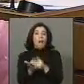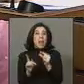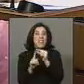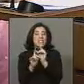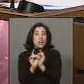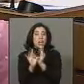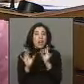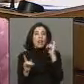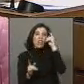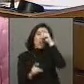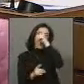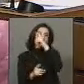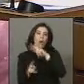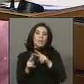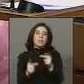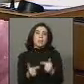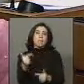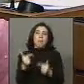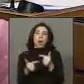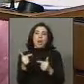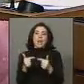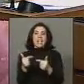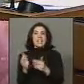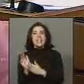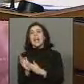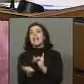políticas institucionales